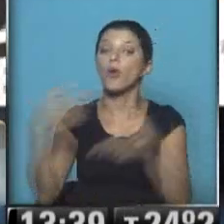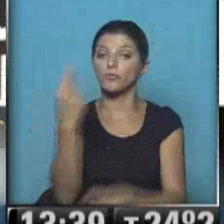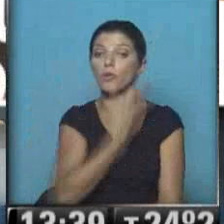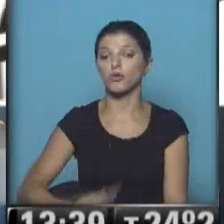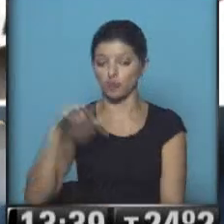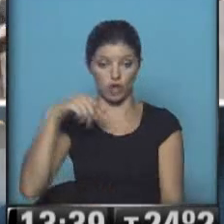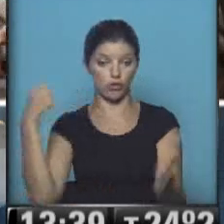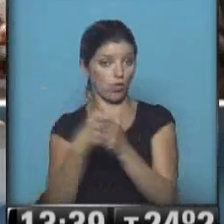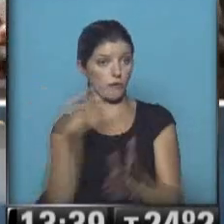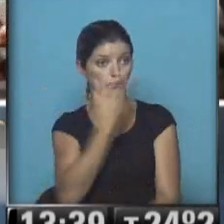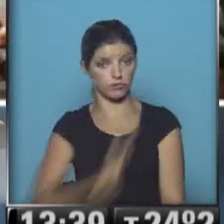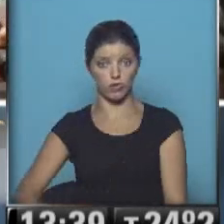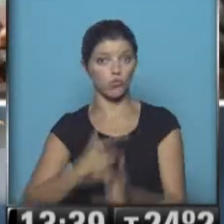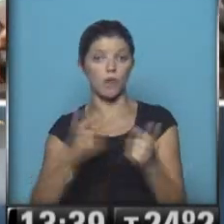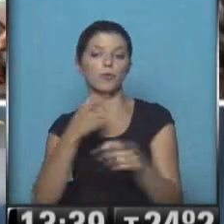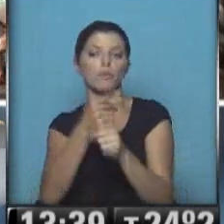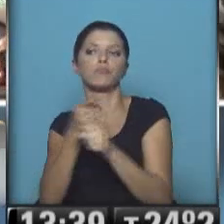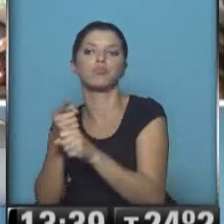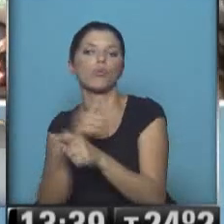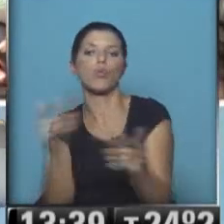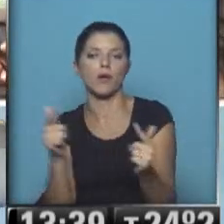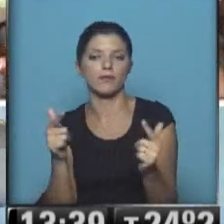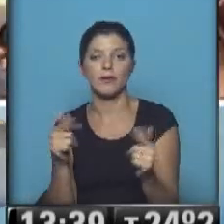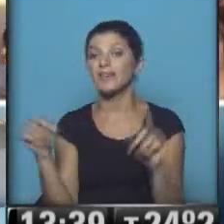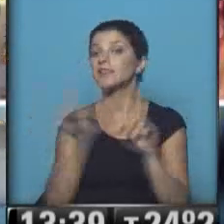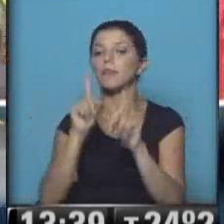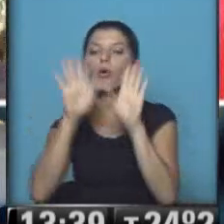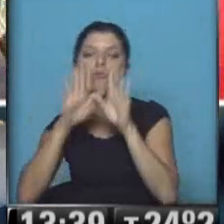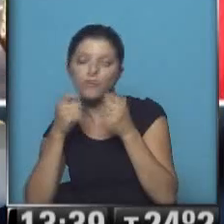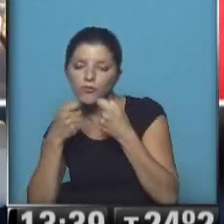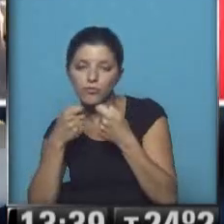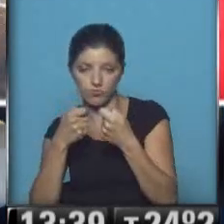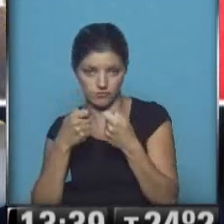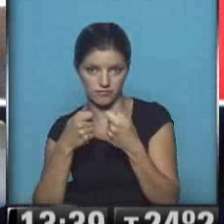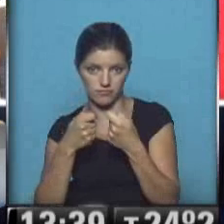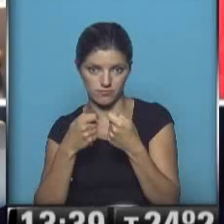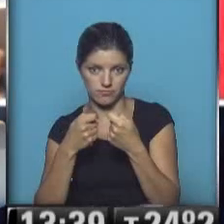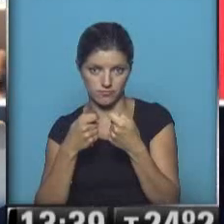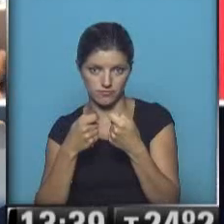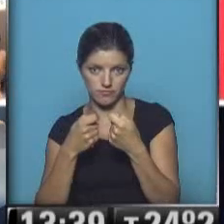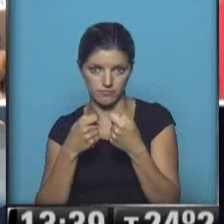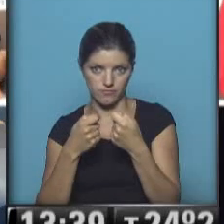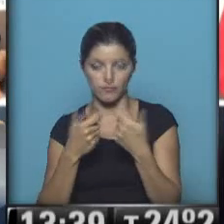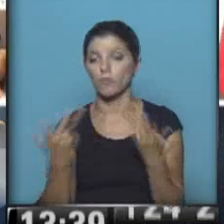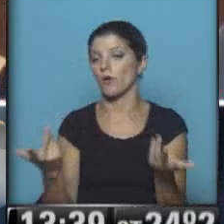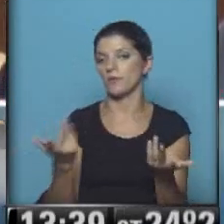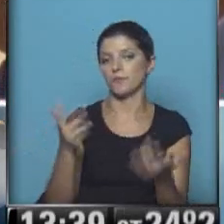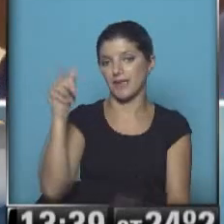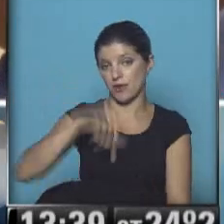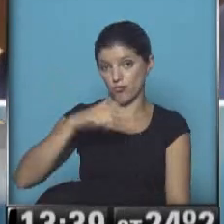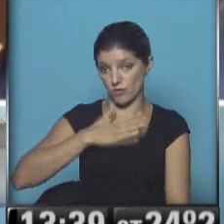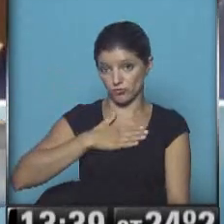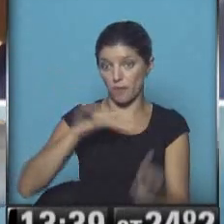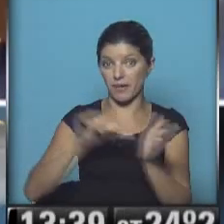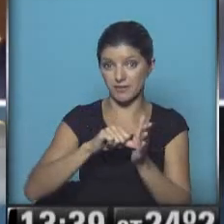golpe estado no están los tanques en la calle per Esto no es una conspiración y y hoy Bueno nuestro propio país